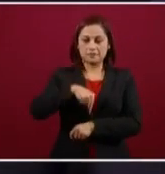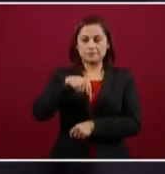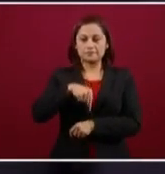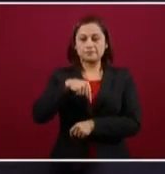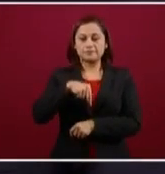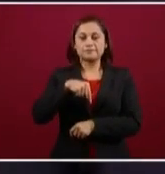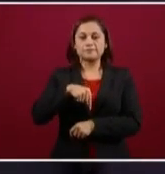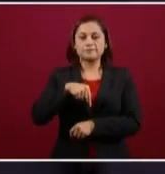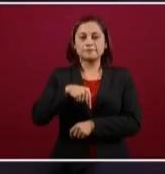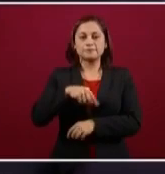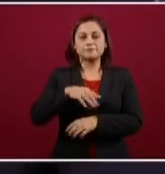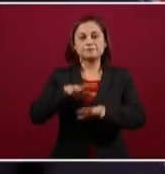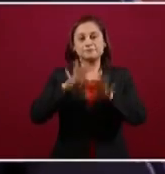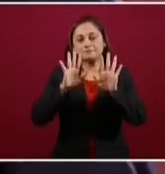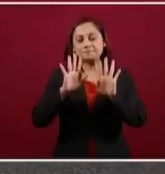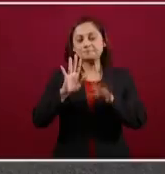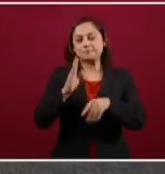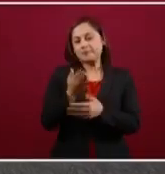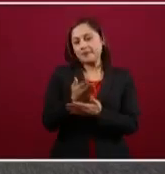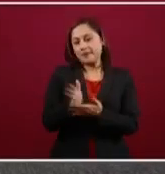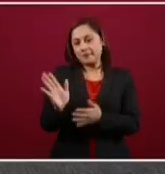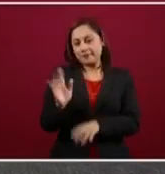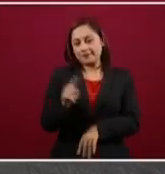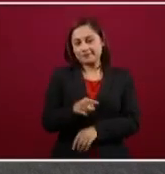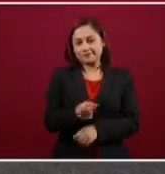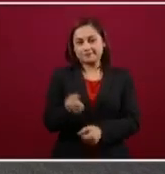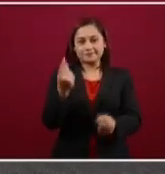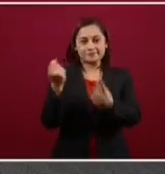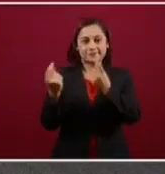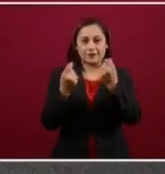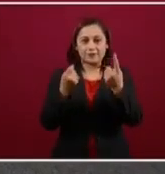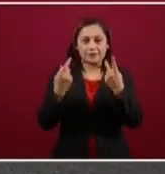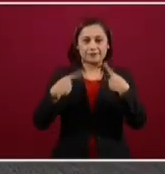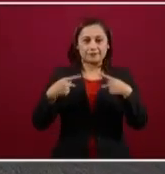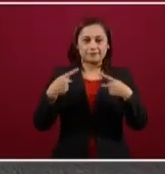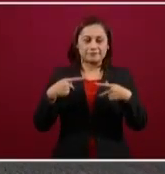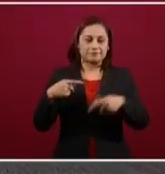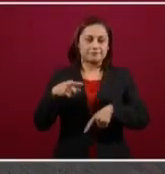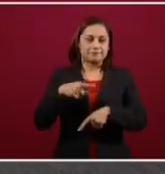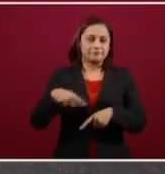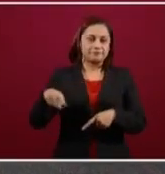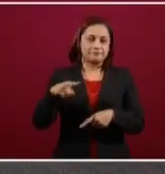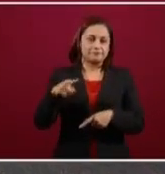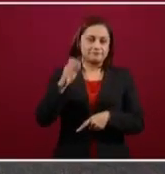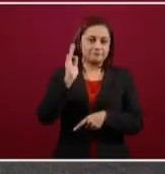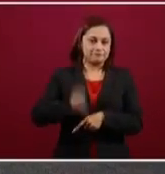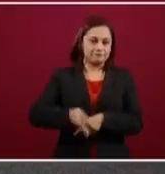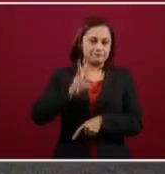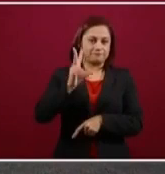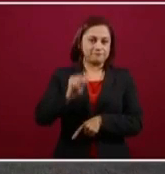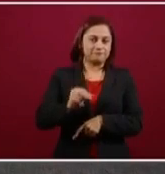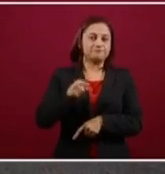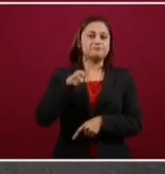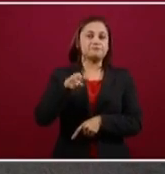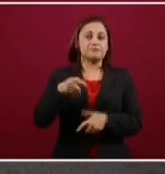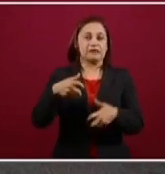además como se enojan tanto mis adversarios, sobre todo los